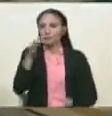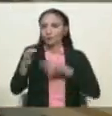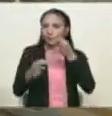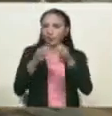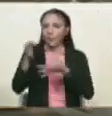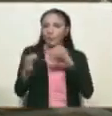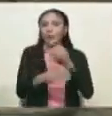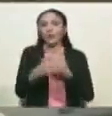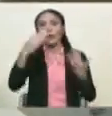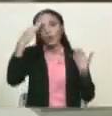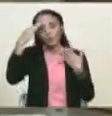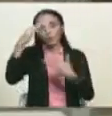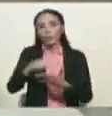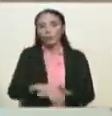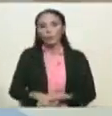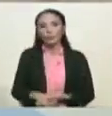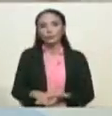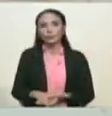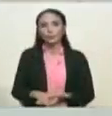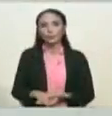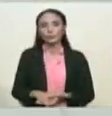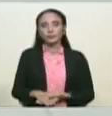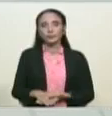que ha venido teniendo en este espacio.